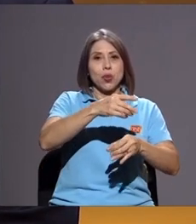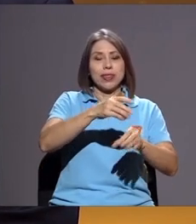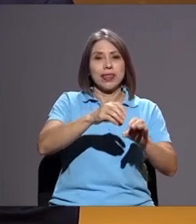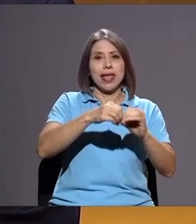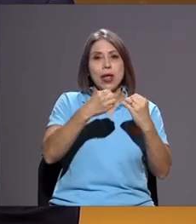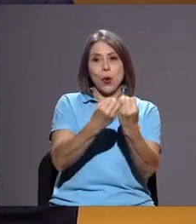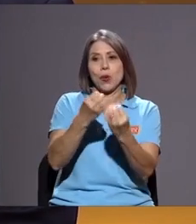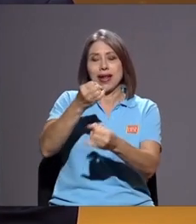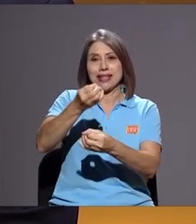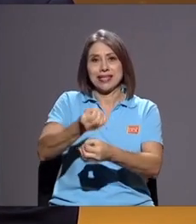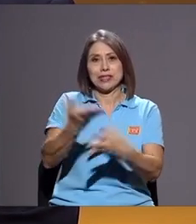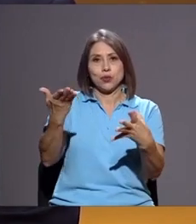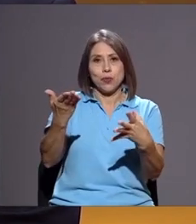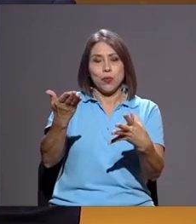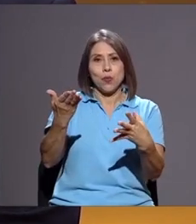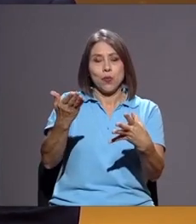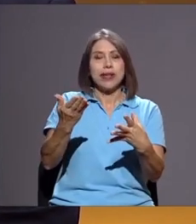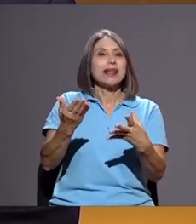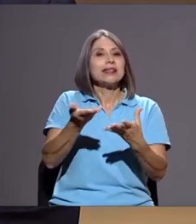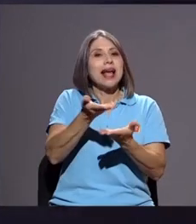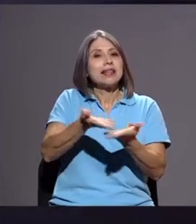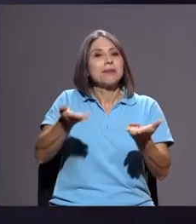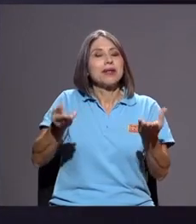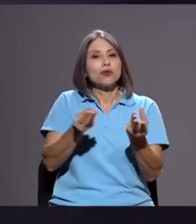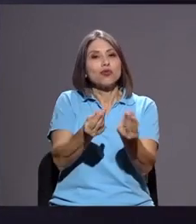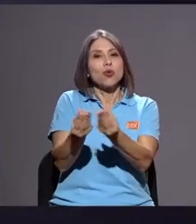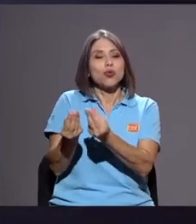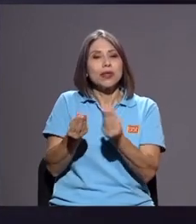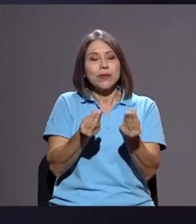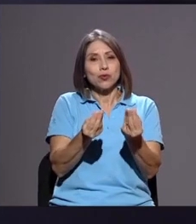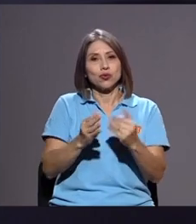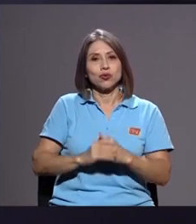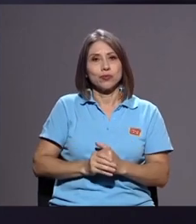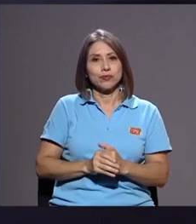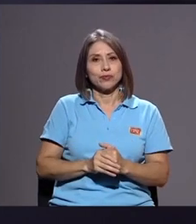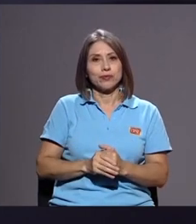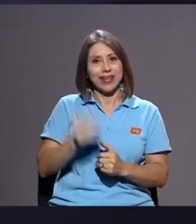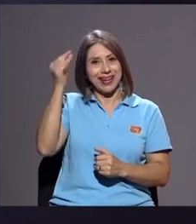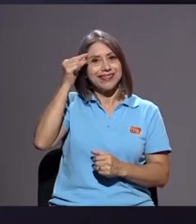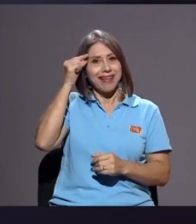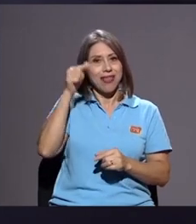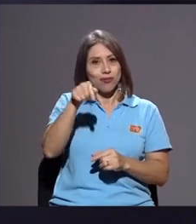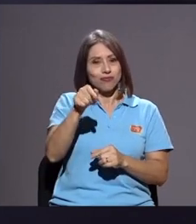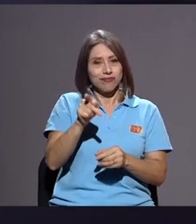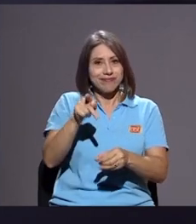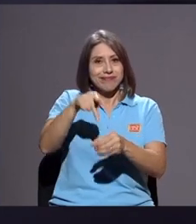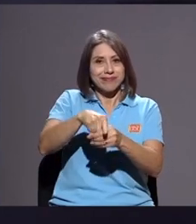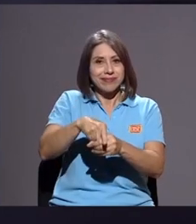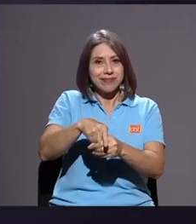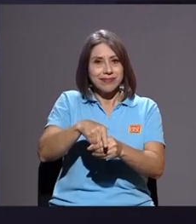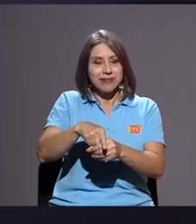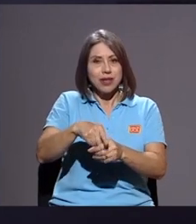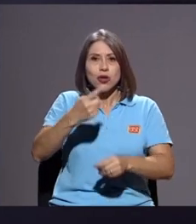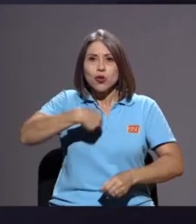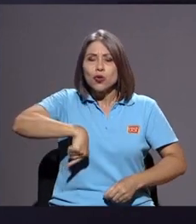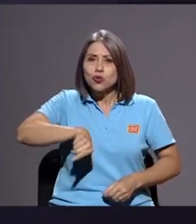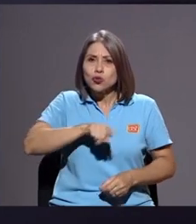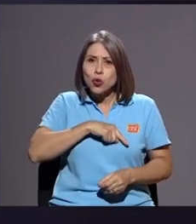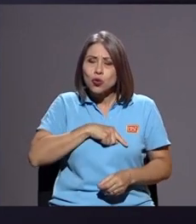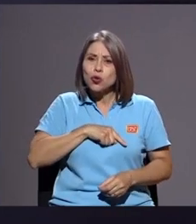aspectos productivos no deberíamos estar impulsando mucho más fuertemente